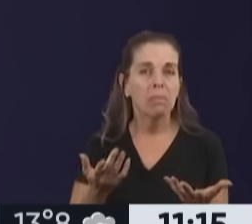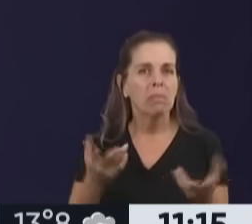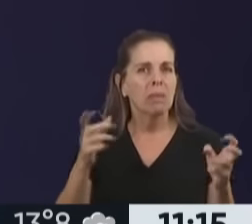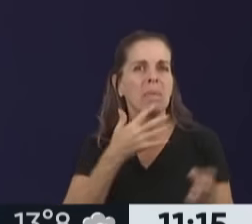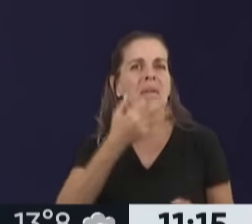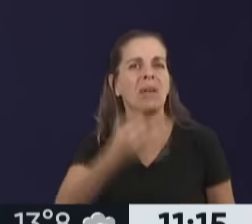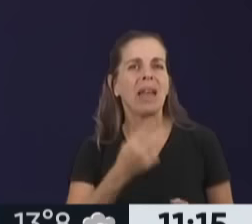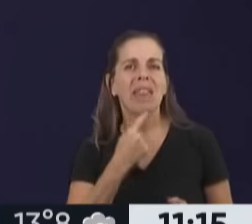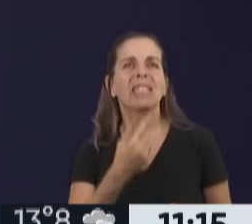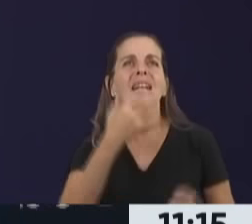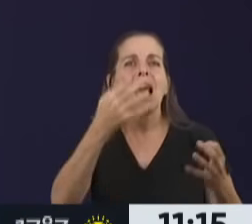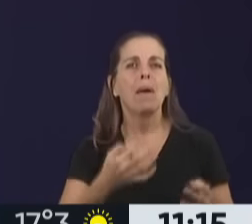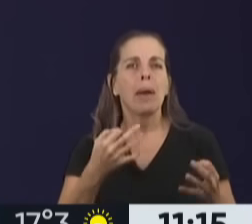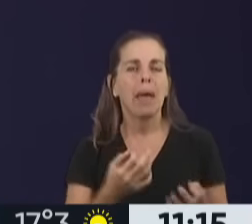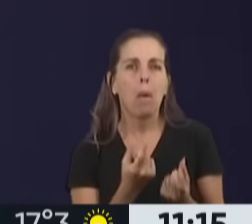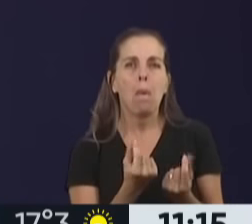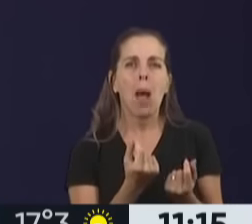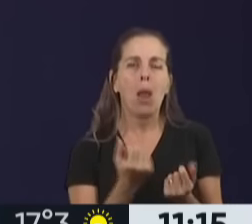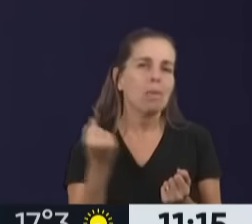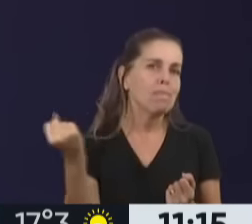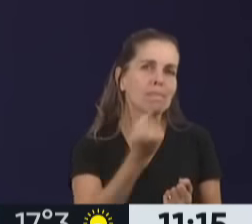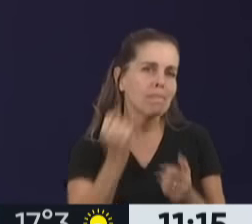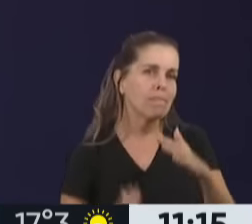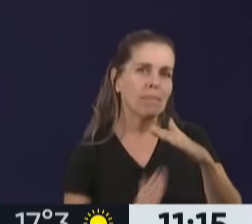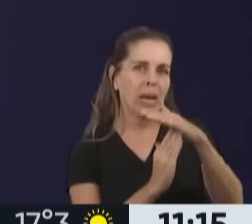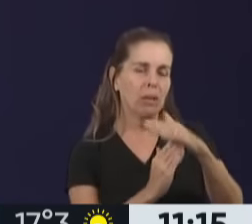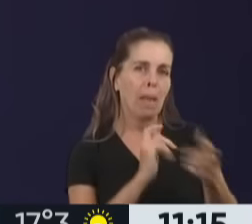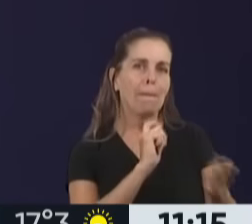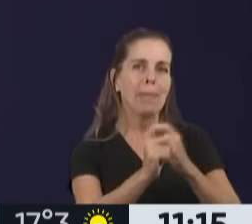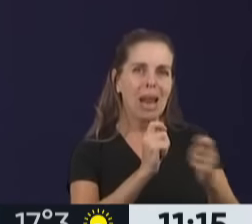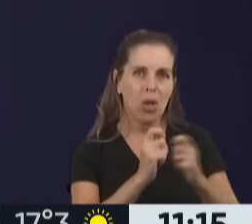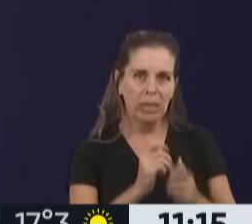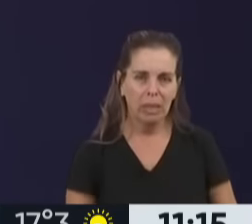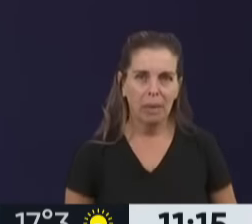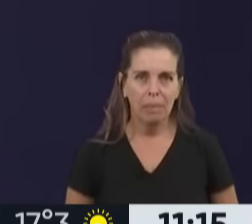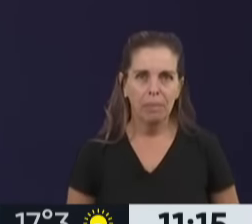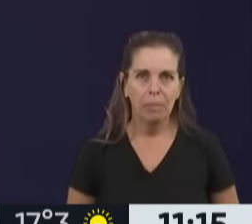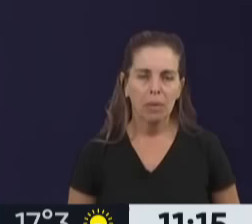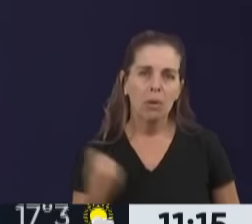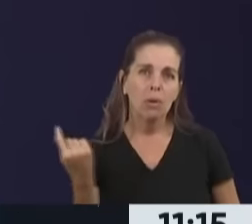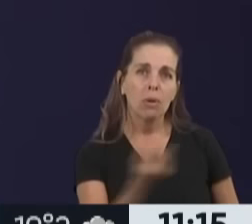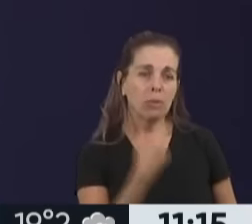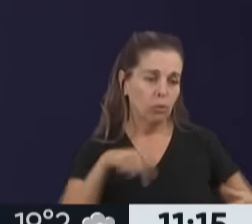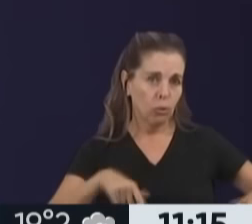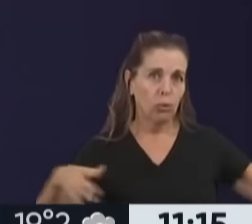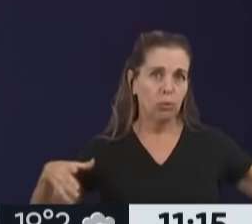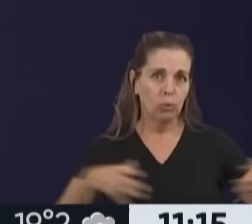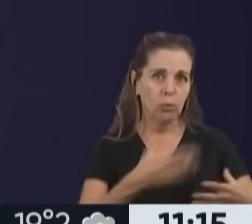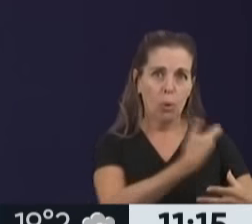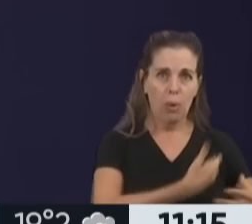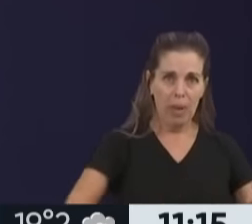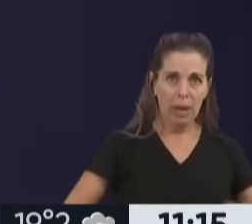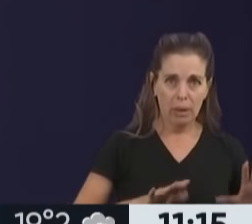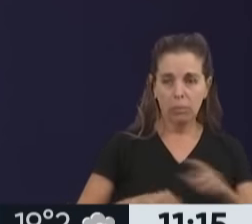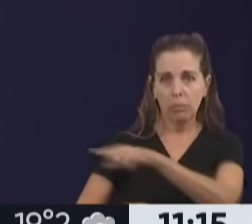valor te diría que es la columna vertebral del periodismo no nosotros gobernamos ustedes dicen la